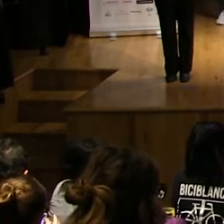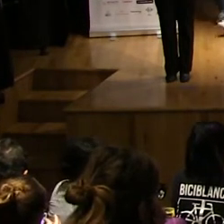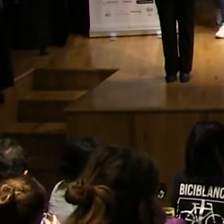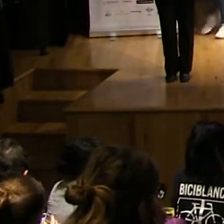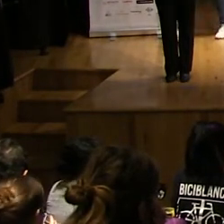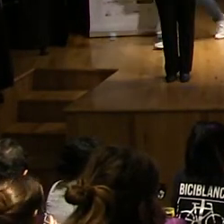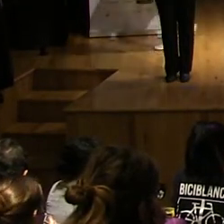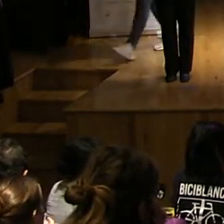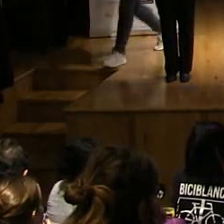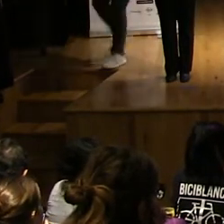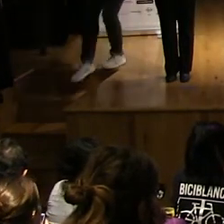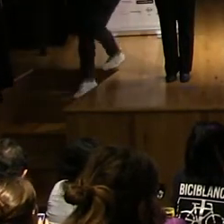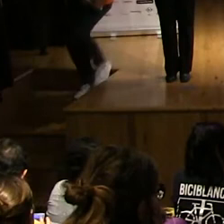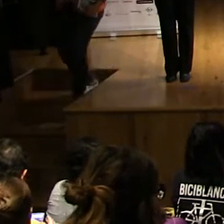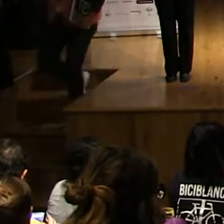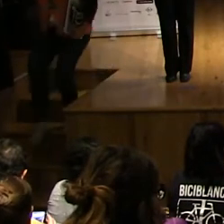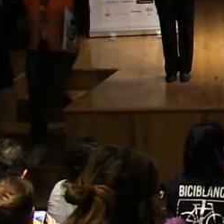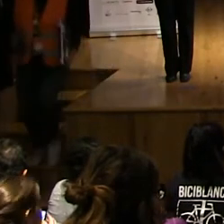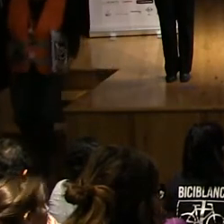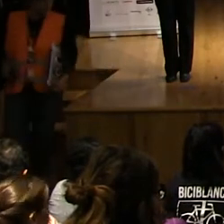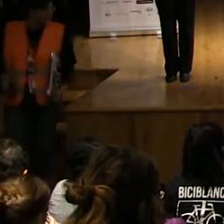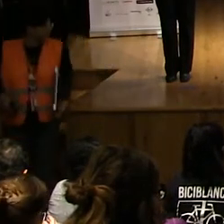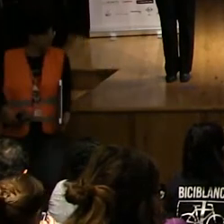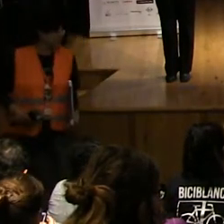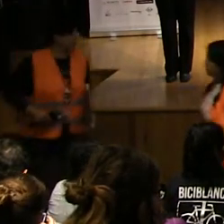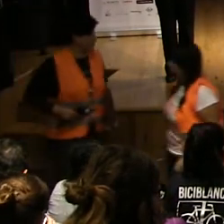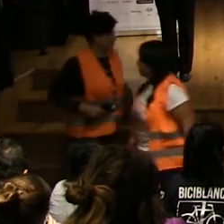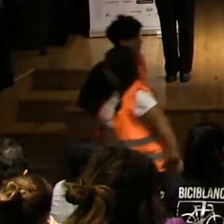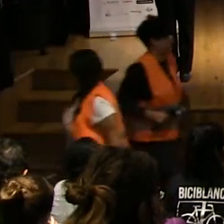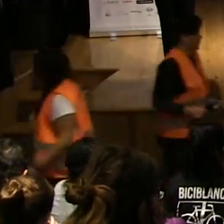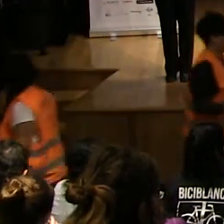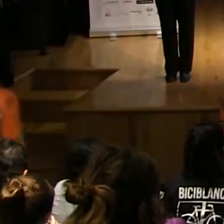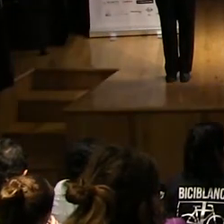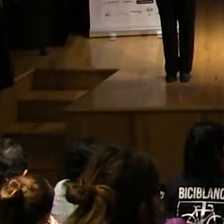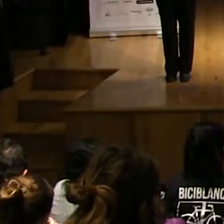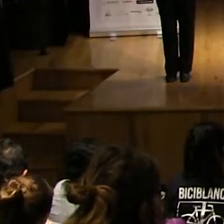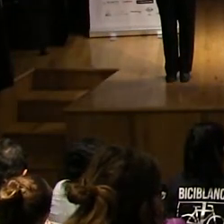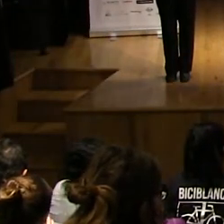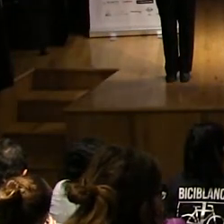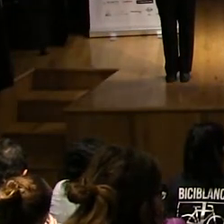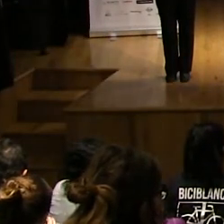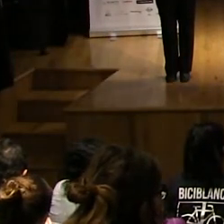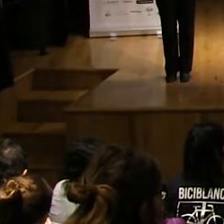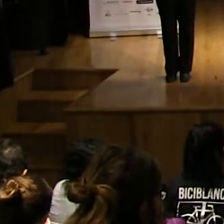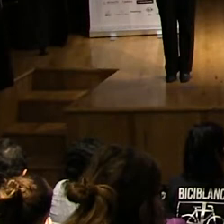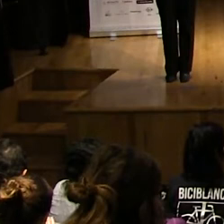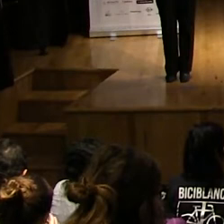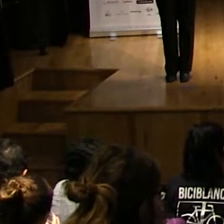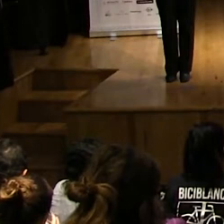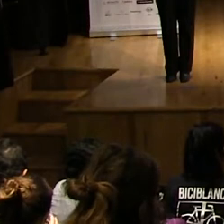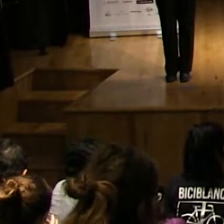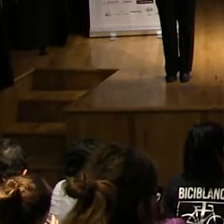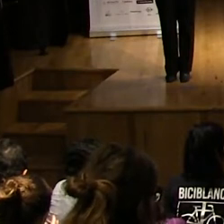con ustedes la intención es que en los primeros 15 minutos cada uno y cada uno de ustedes nos puedan compartir